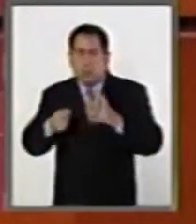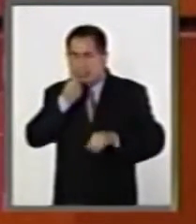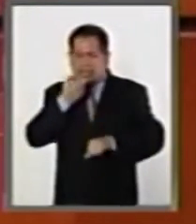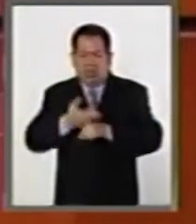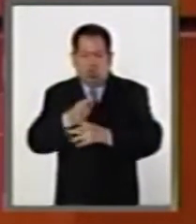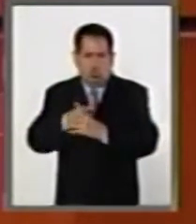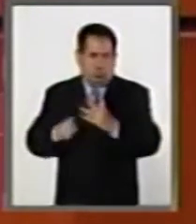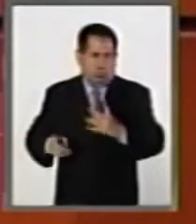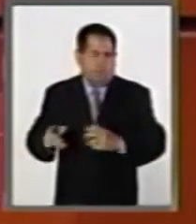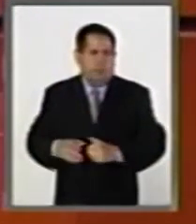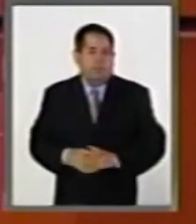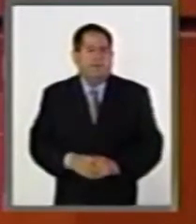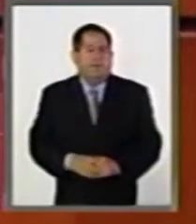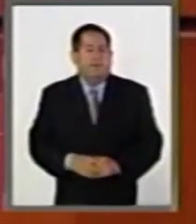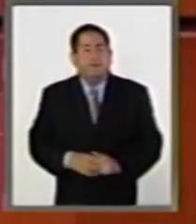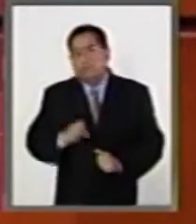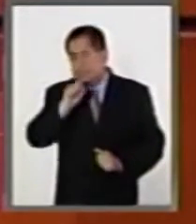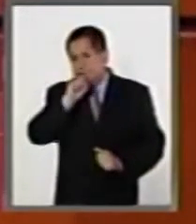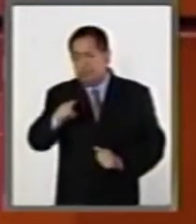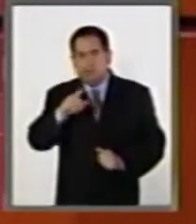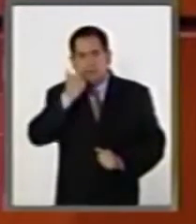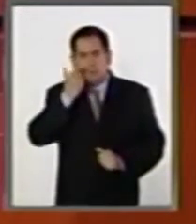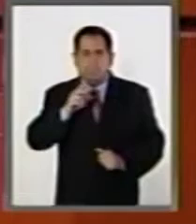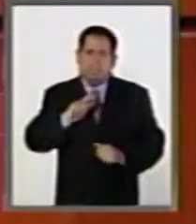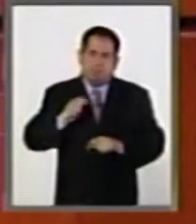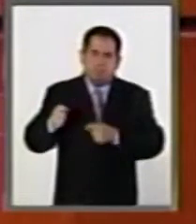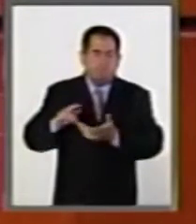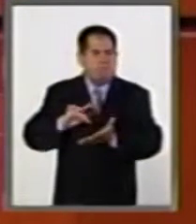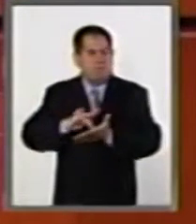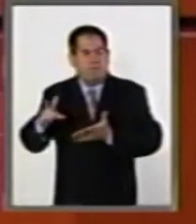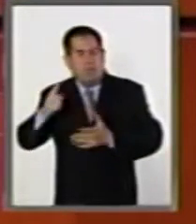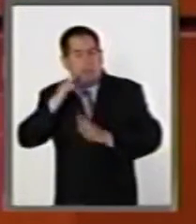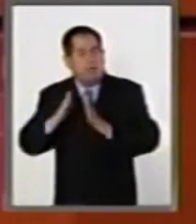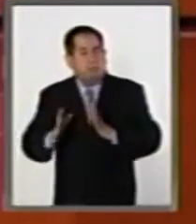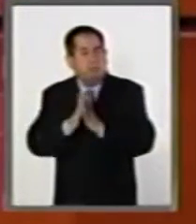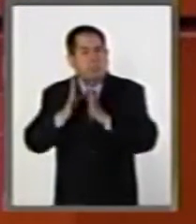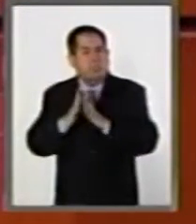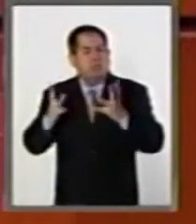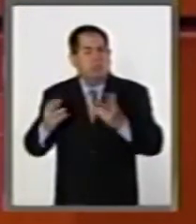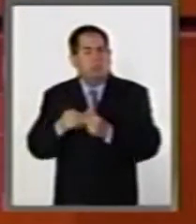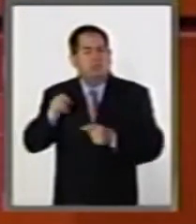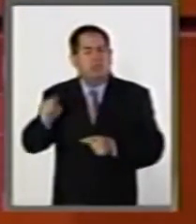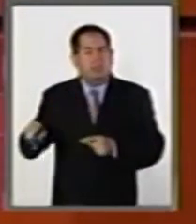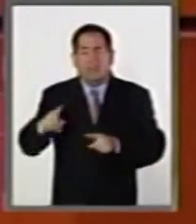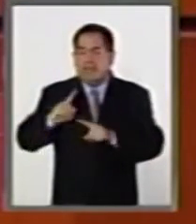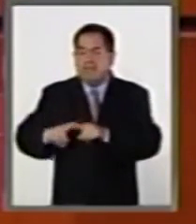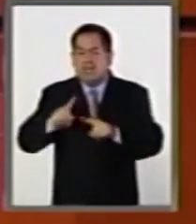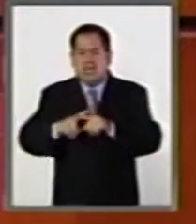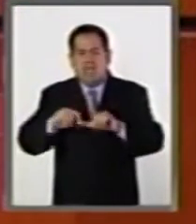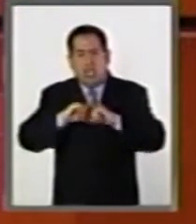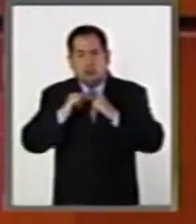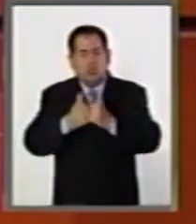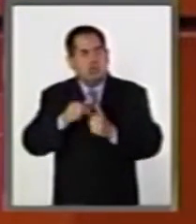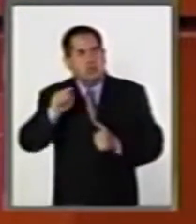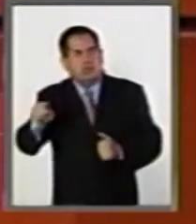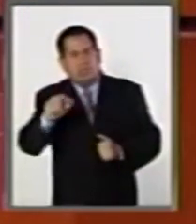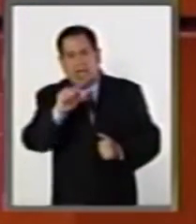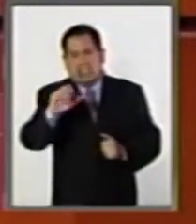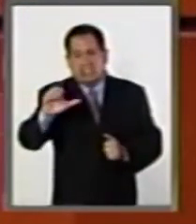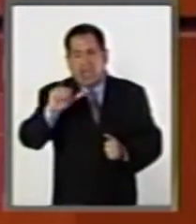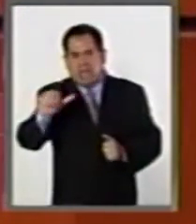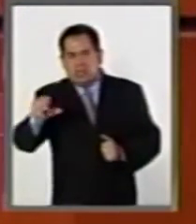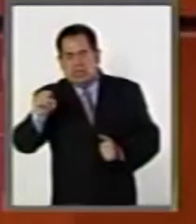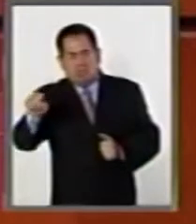secretarios. También quiero agradecer la participación de distintas organizaciones no